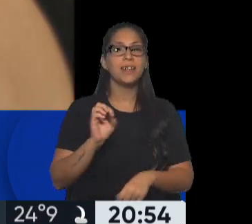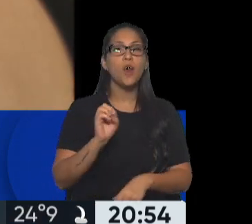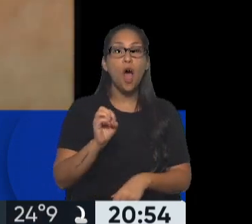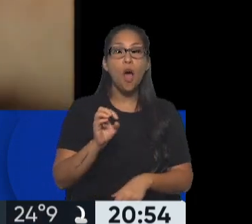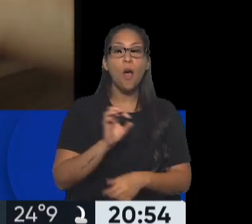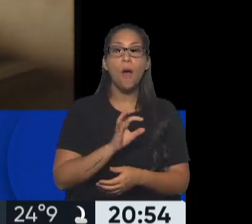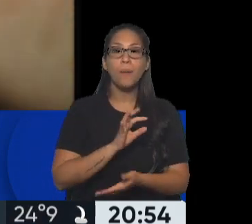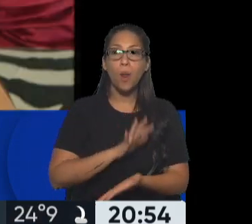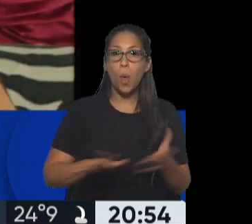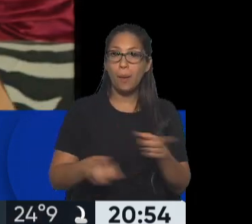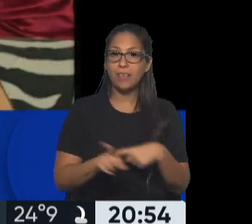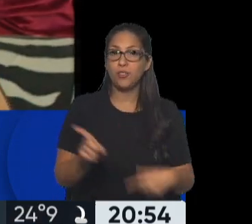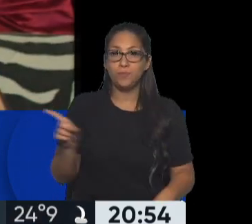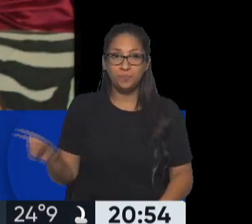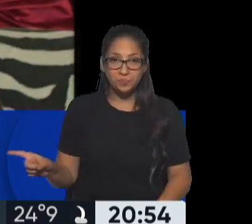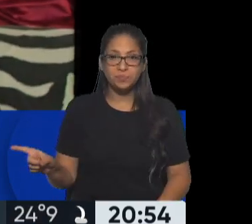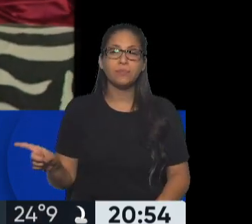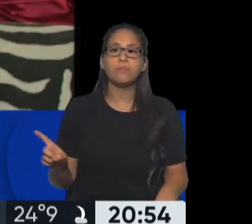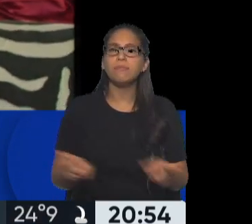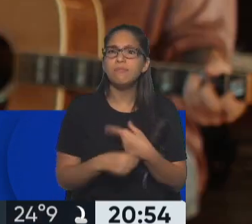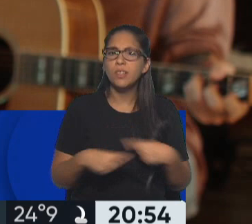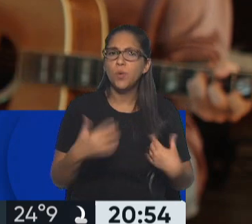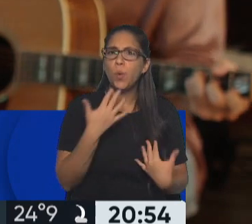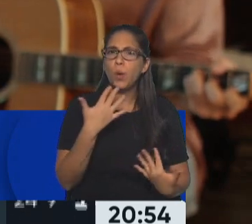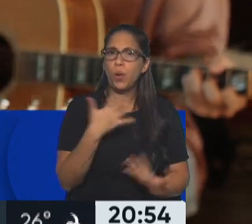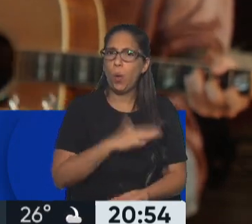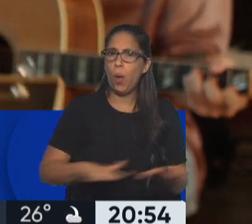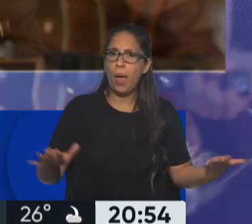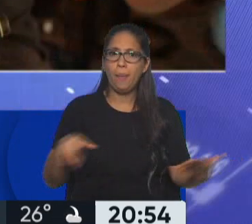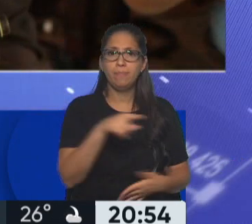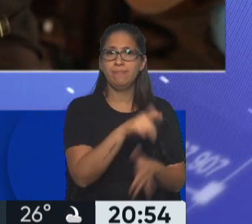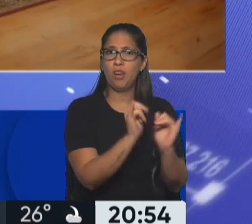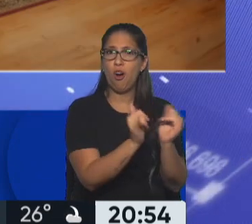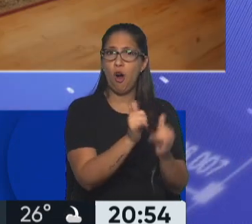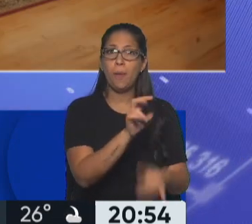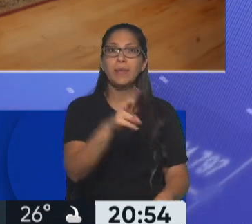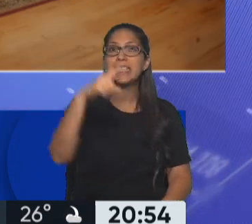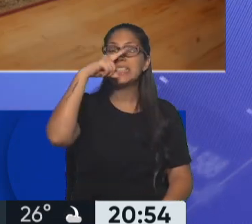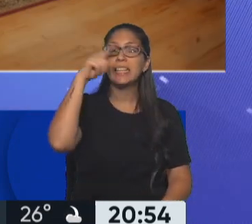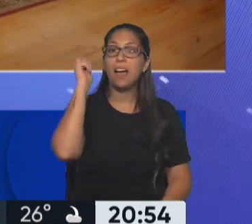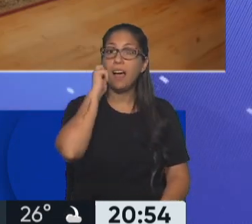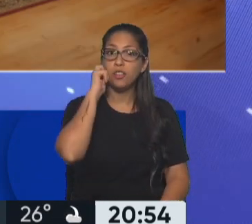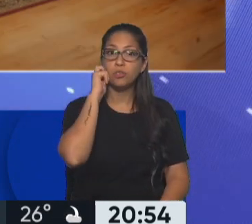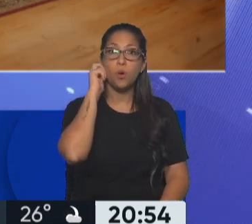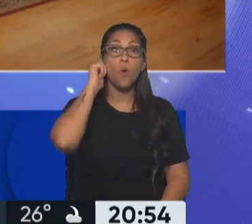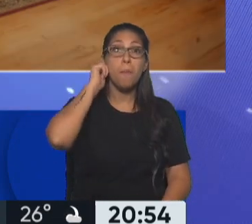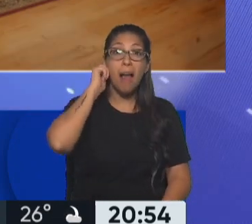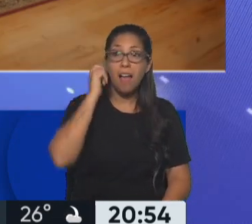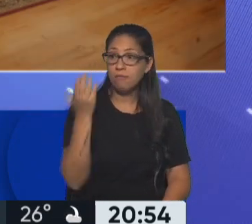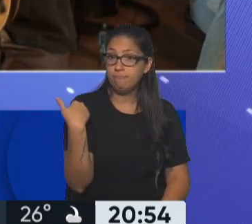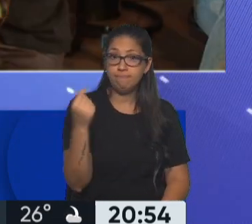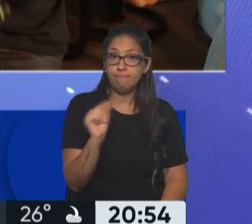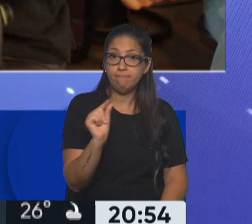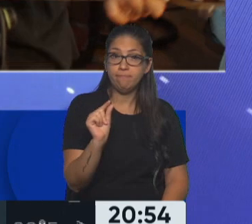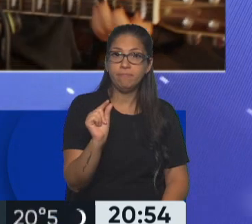Estás, temazo que promete. Ahí está, con este artista tan joven, tiene 27 años, cumplió años ahora,